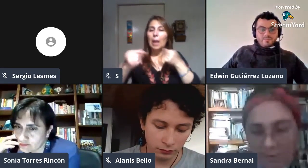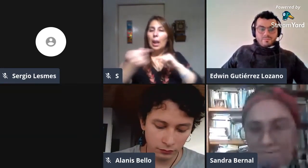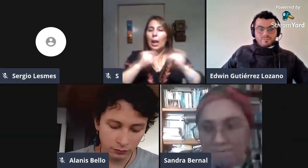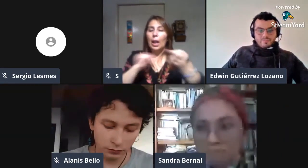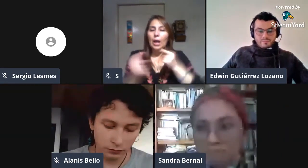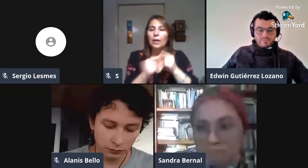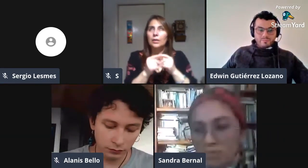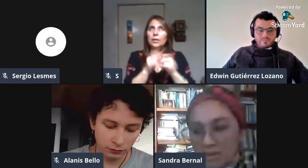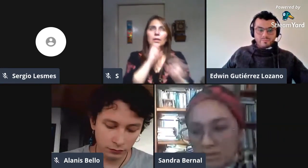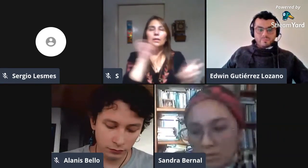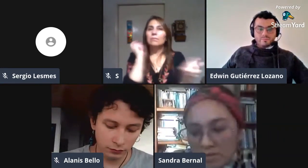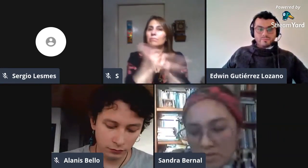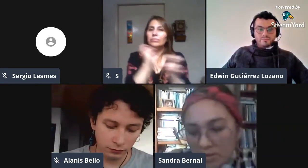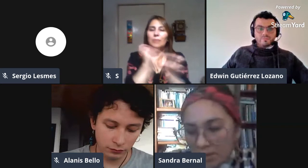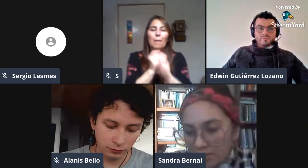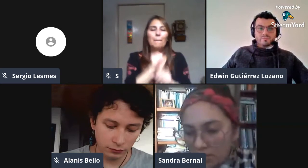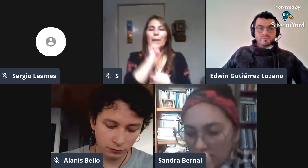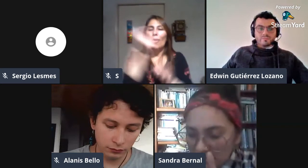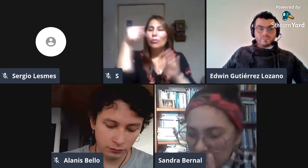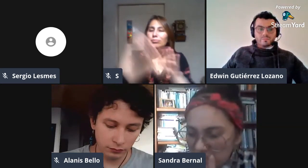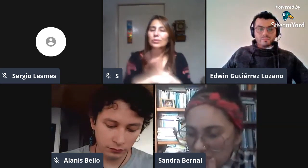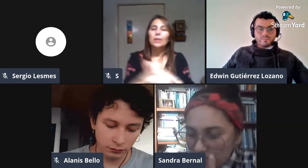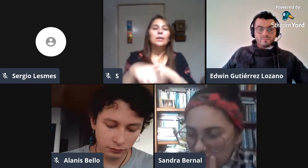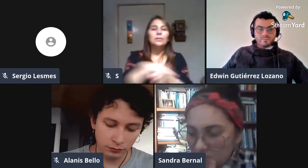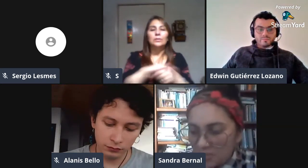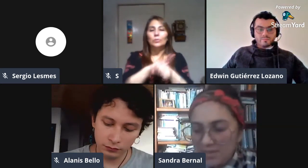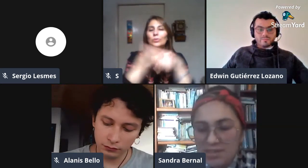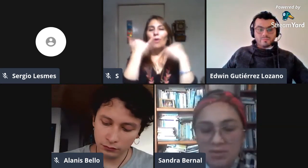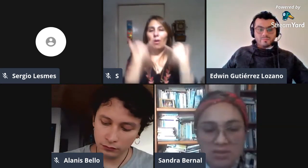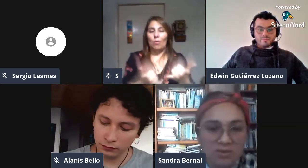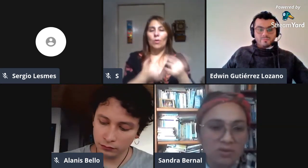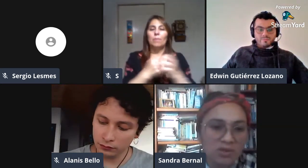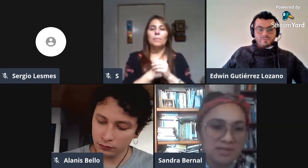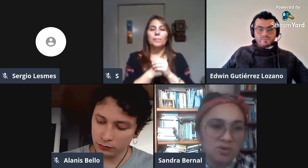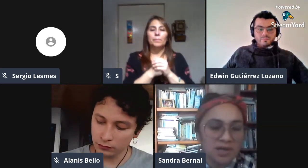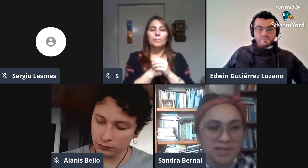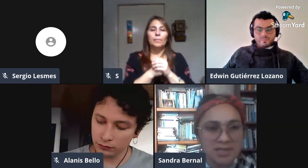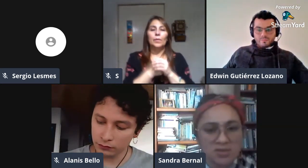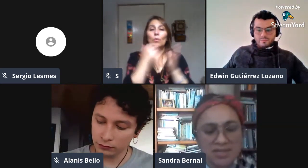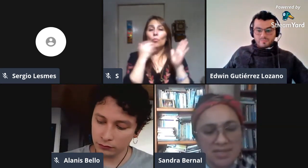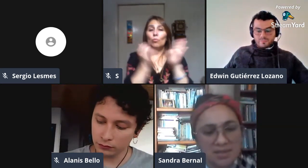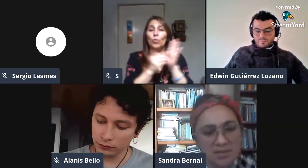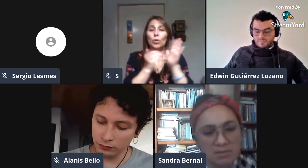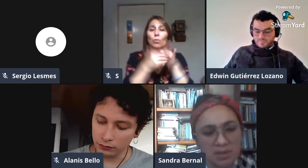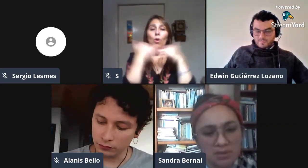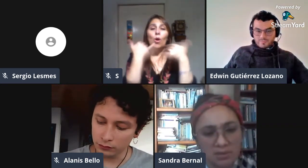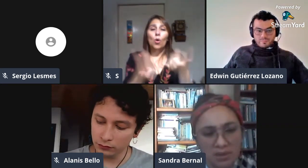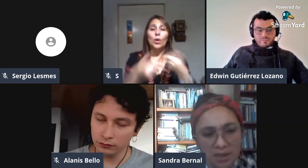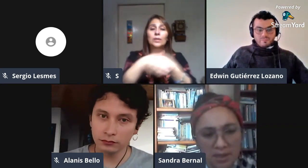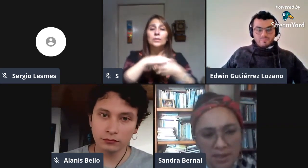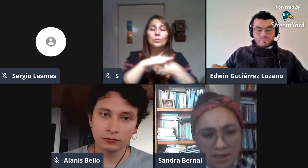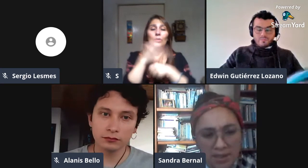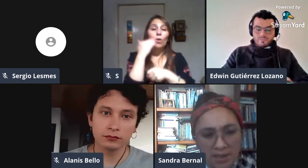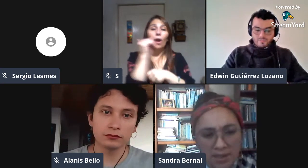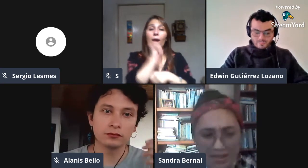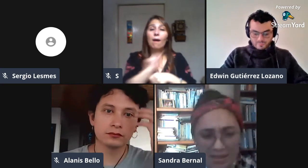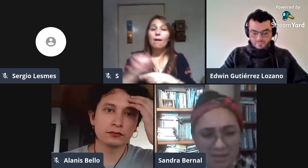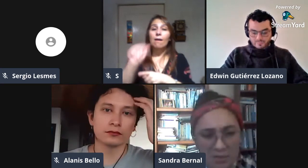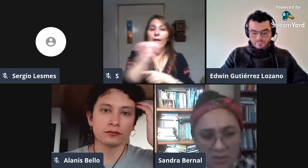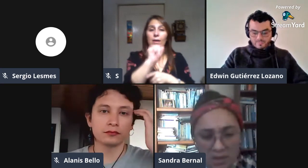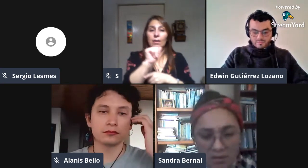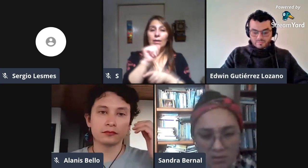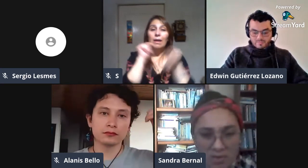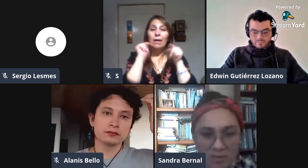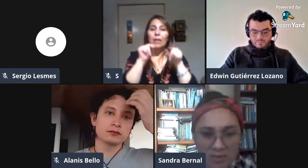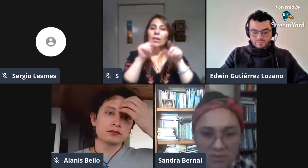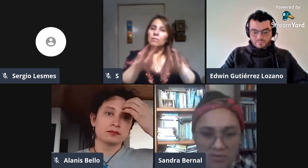viviendo. Como mencionaba yo antes, por ejemplo, en esta situación con las mujeres, que son las que están asumiendo esta carga